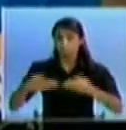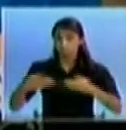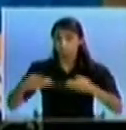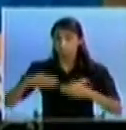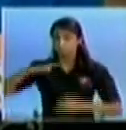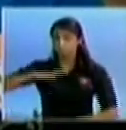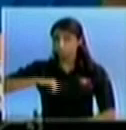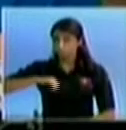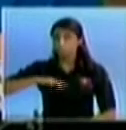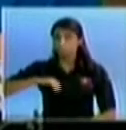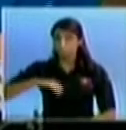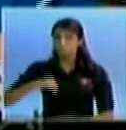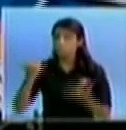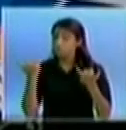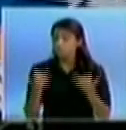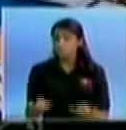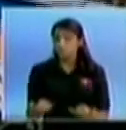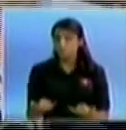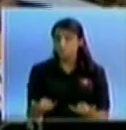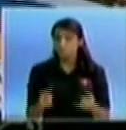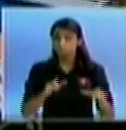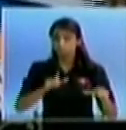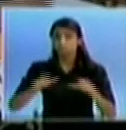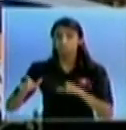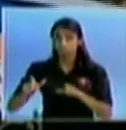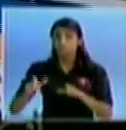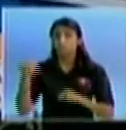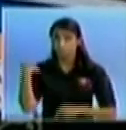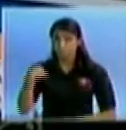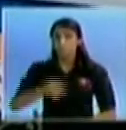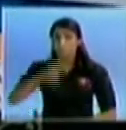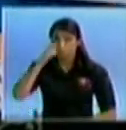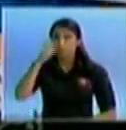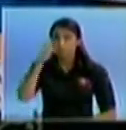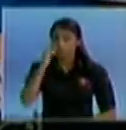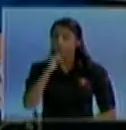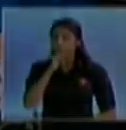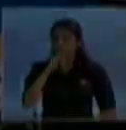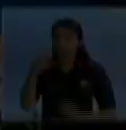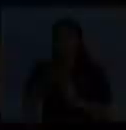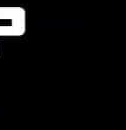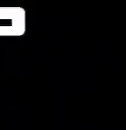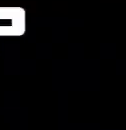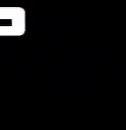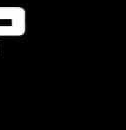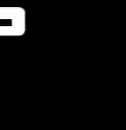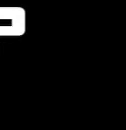quienes ya tienen la novedad y tienen la información sobre esta situación.